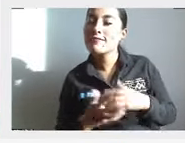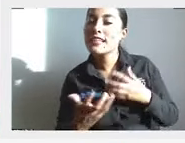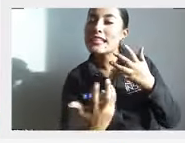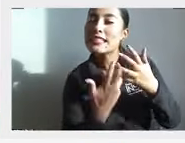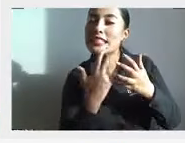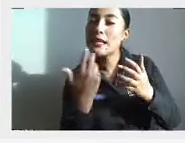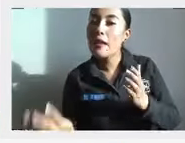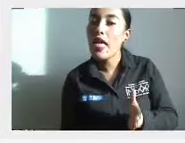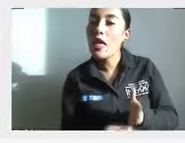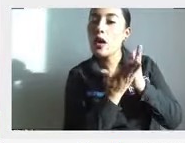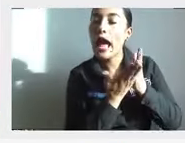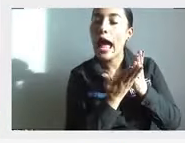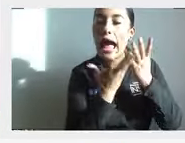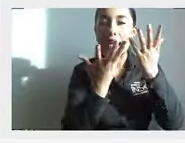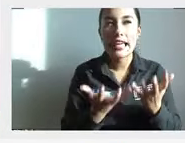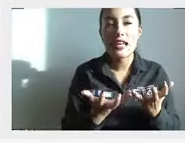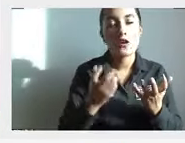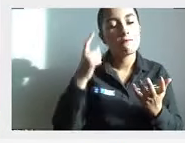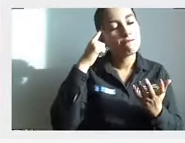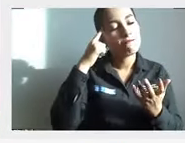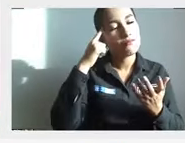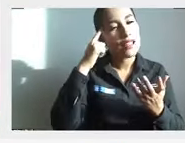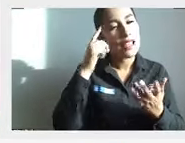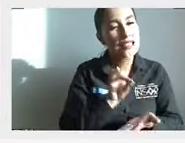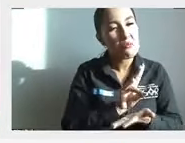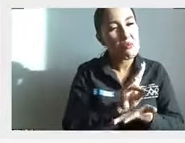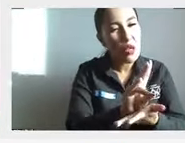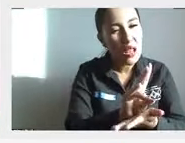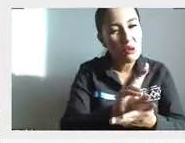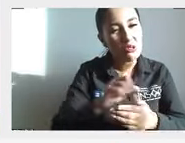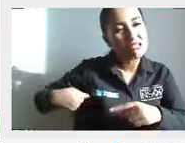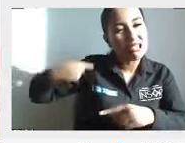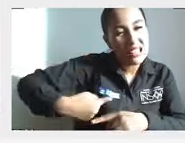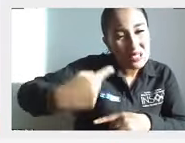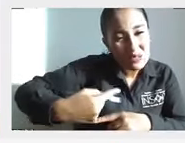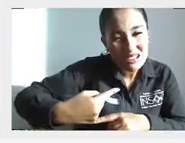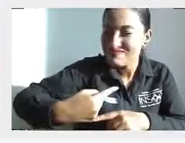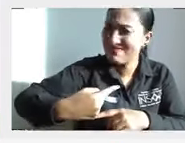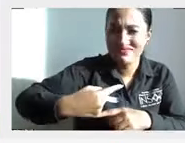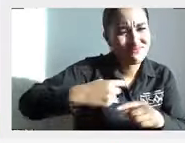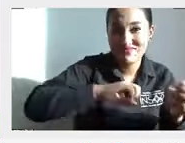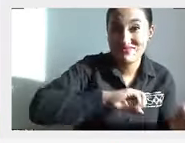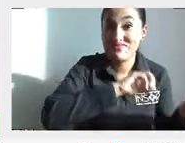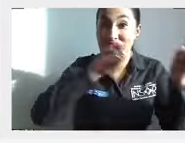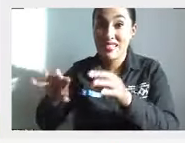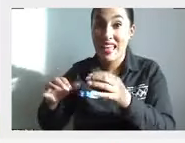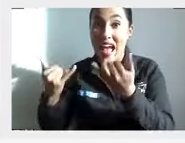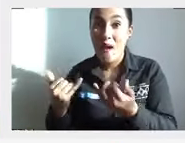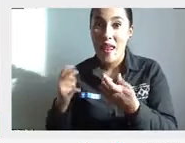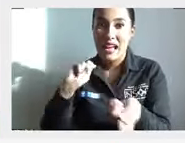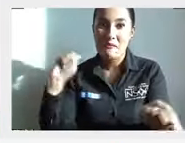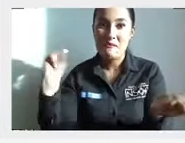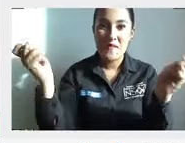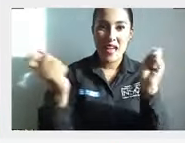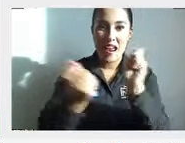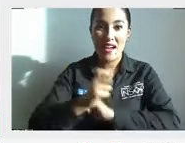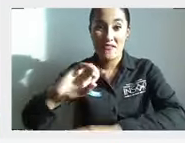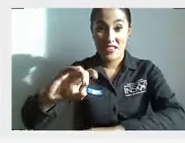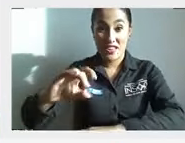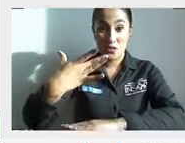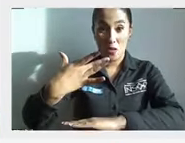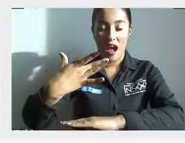querido trasladar ese modelo tradicional, a lo virtual. Y eso ha sido,